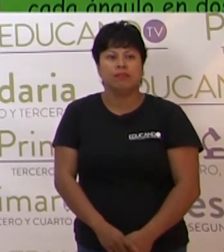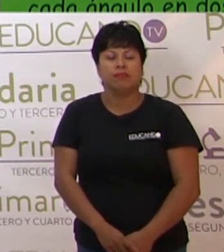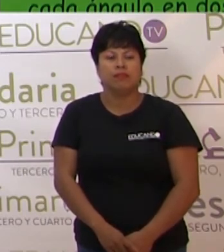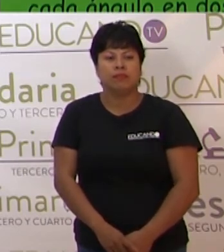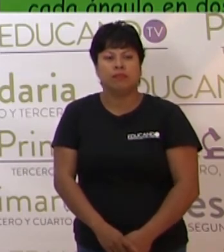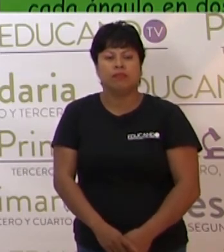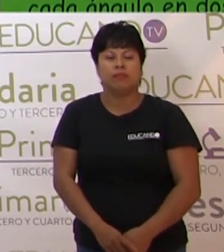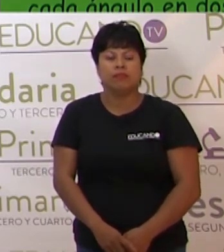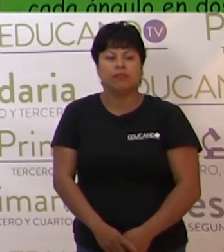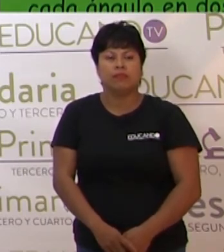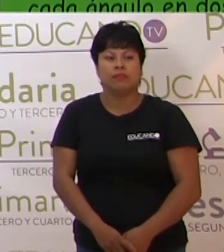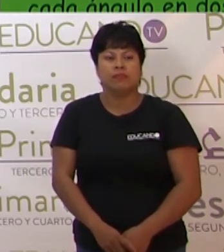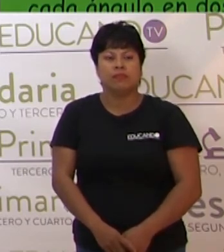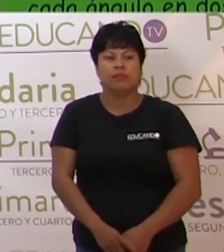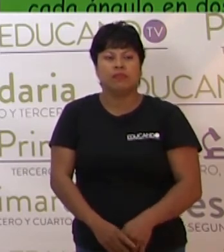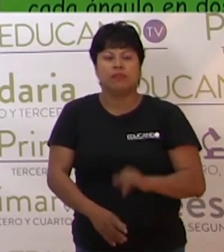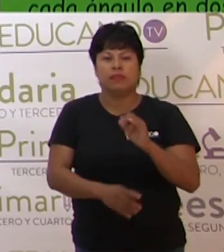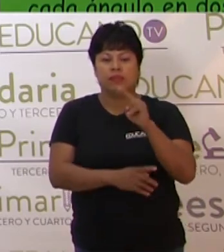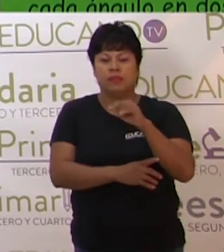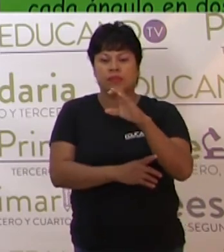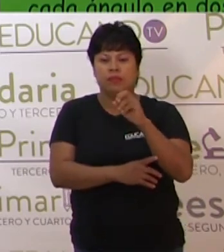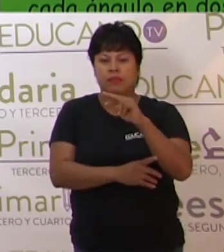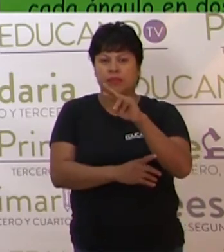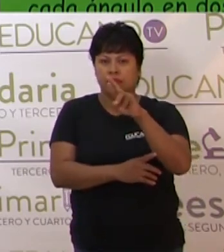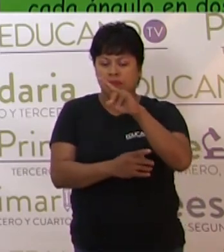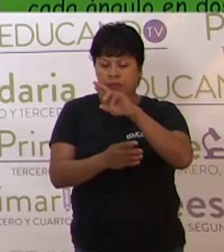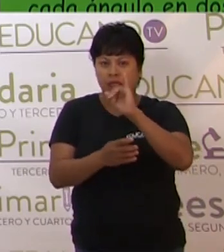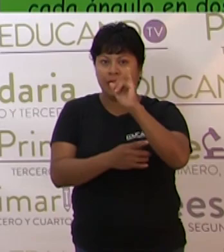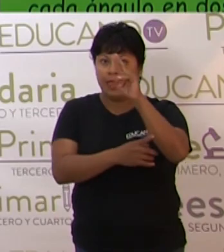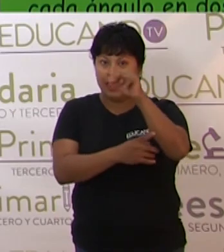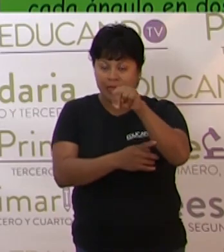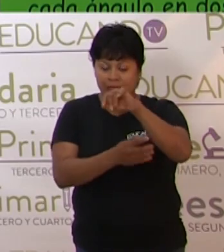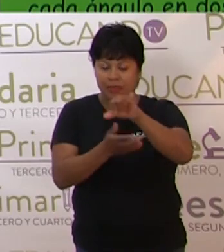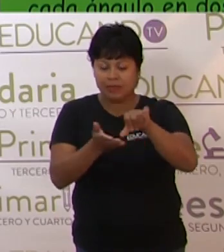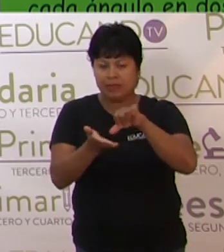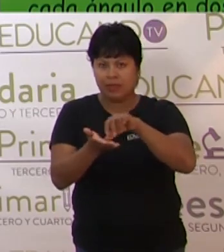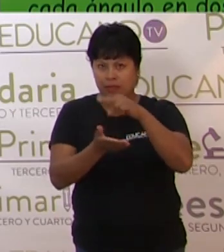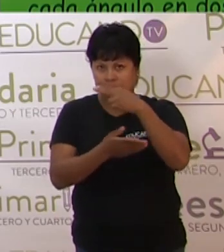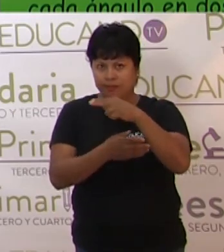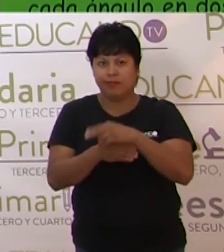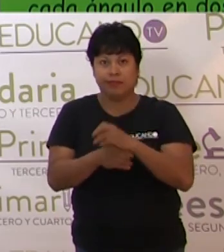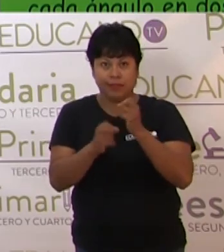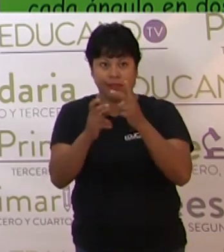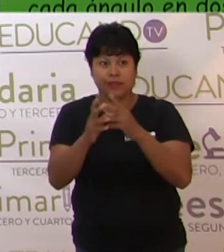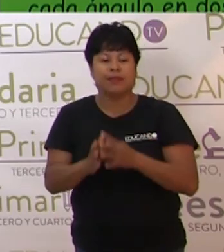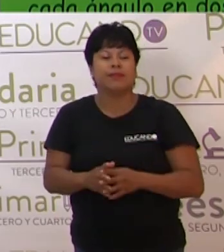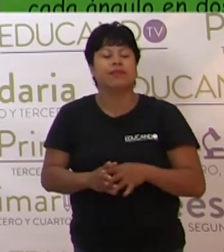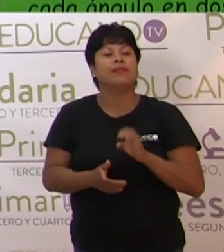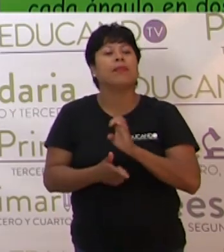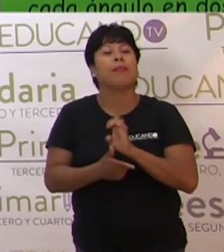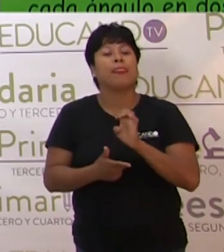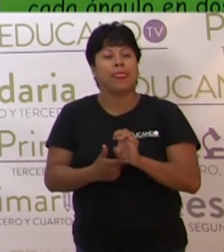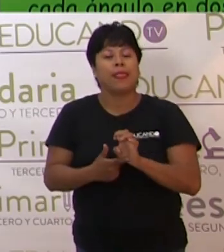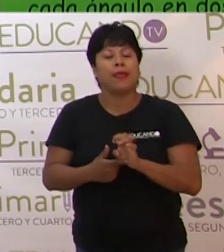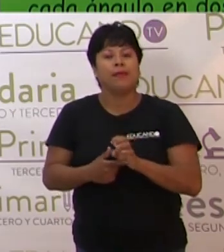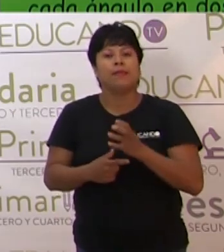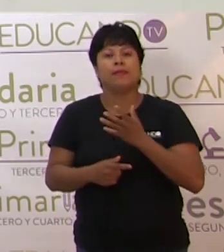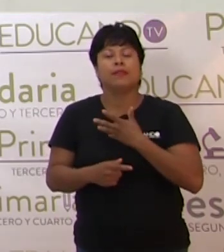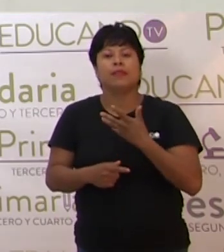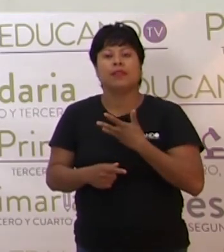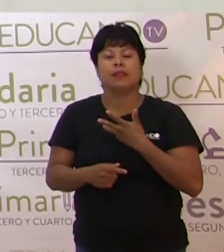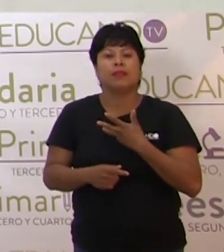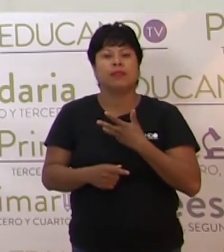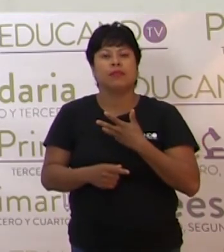intento en centro sale entonces tenemos